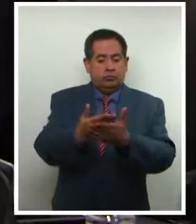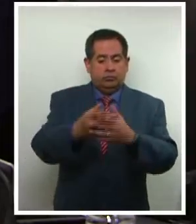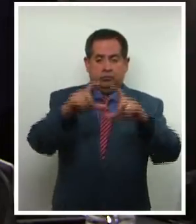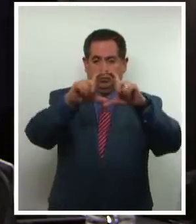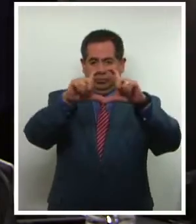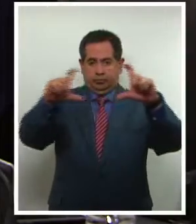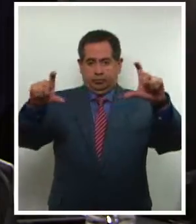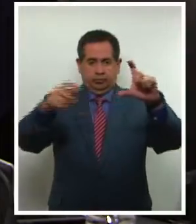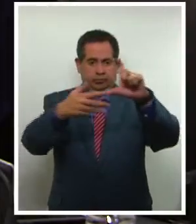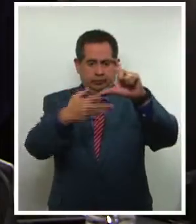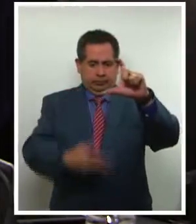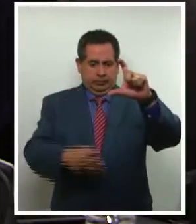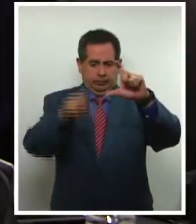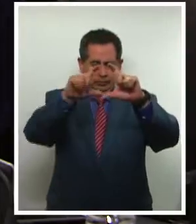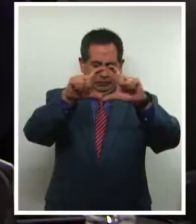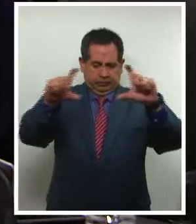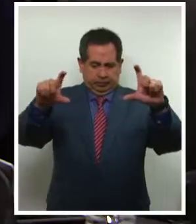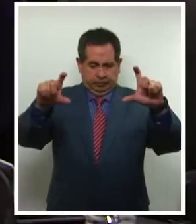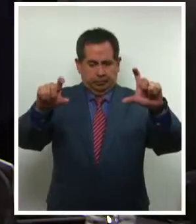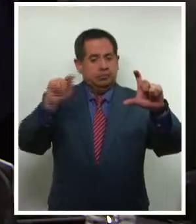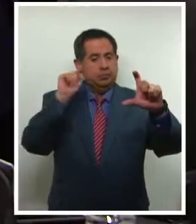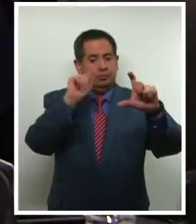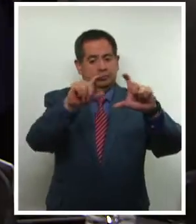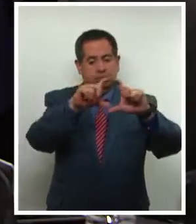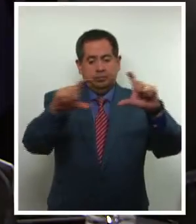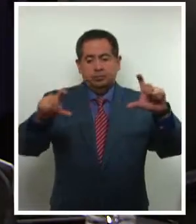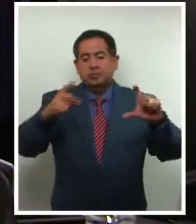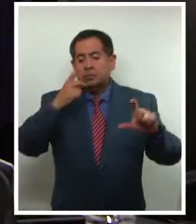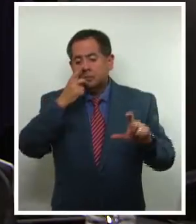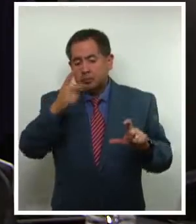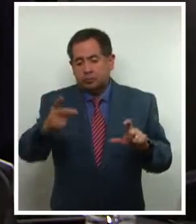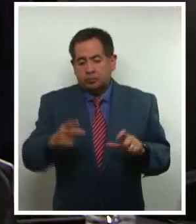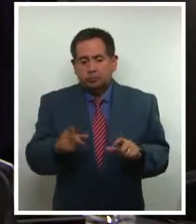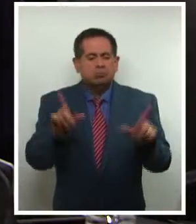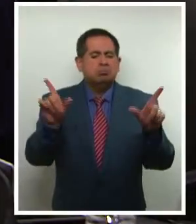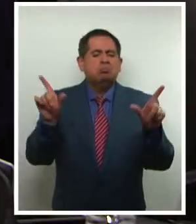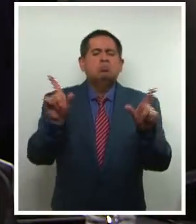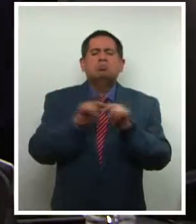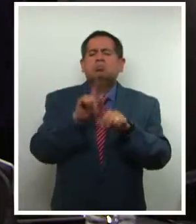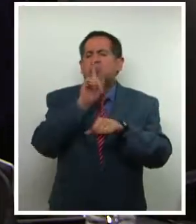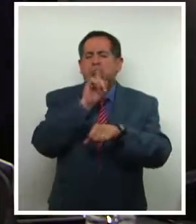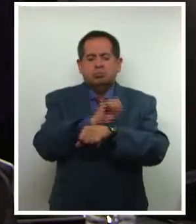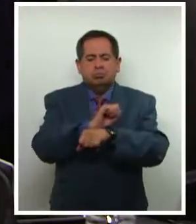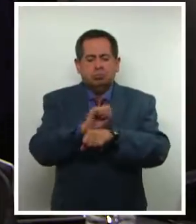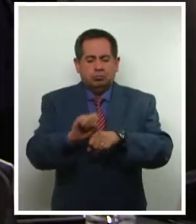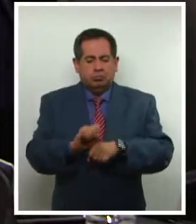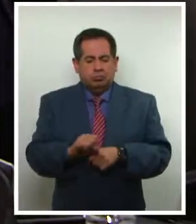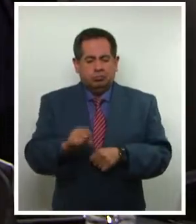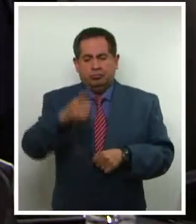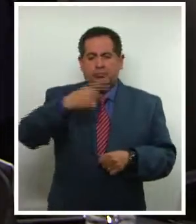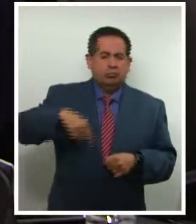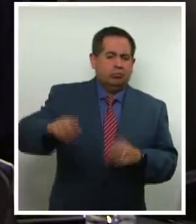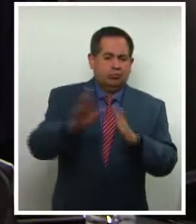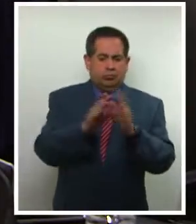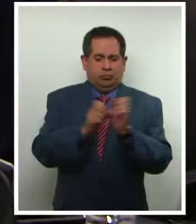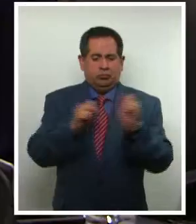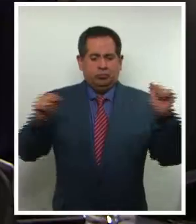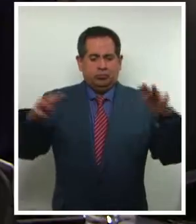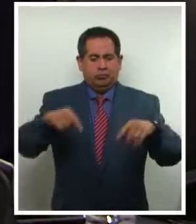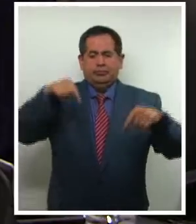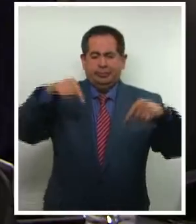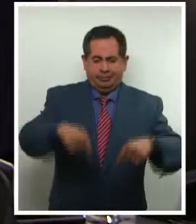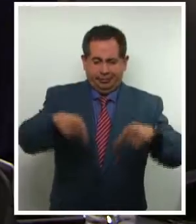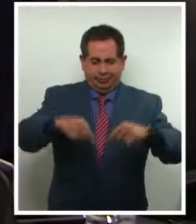preámbulo. Y la propuesta de preámbulo decía escueta y sencillamente: los constituyentes aquí